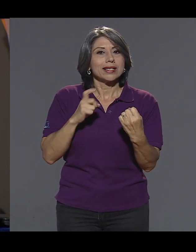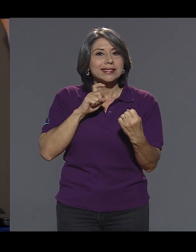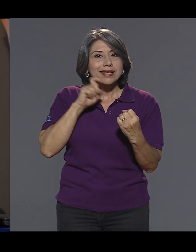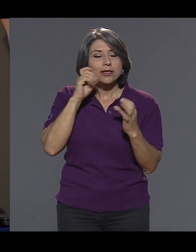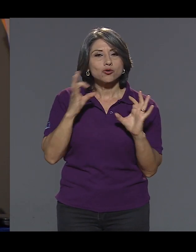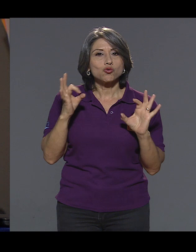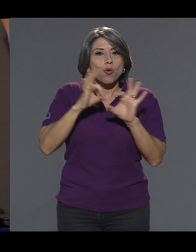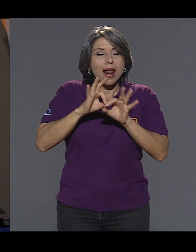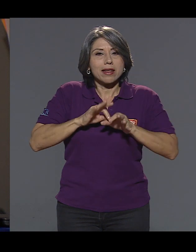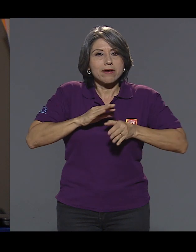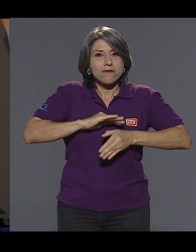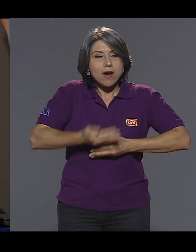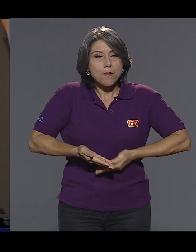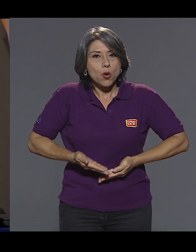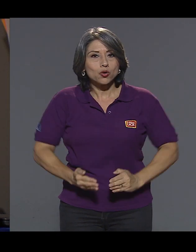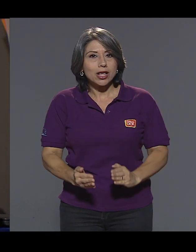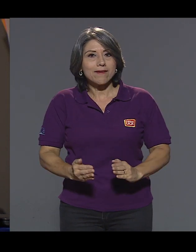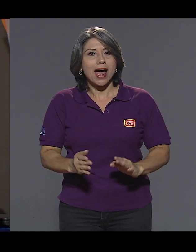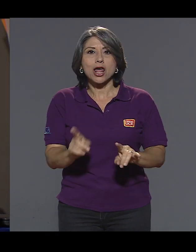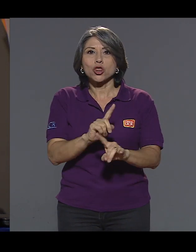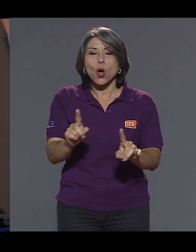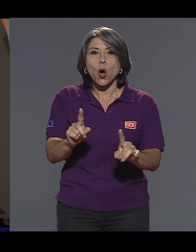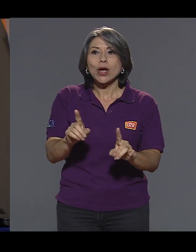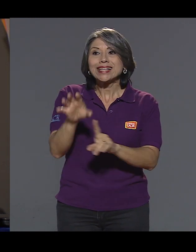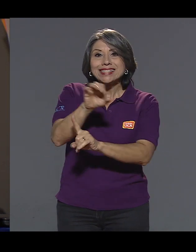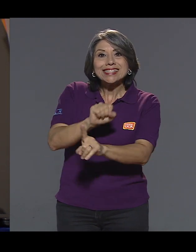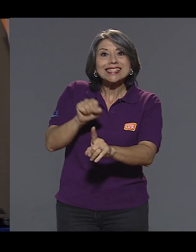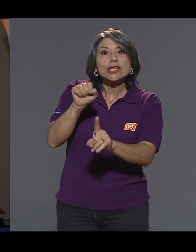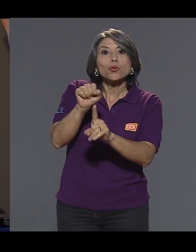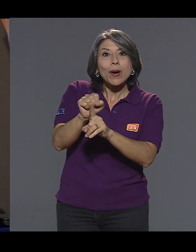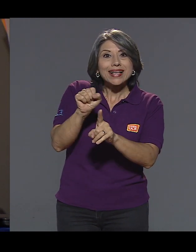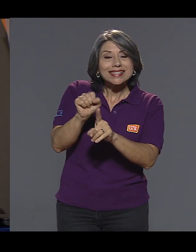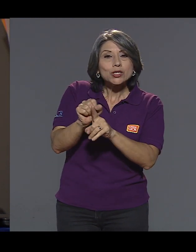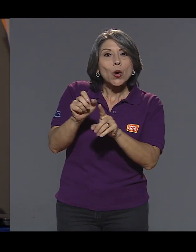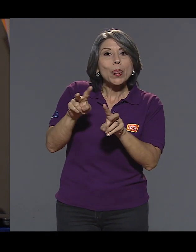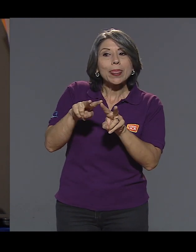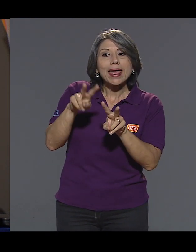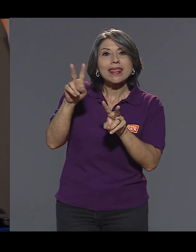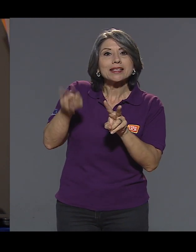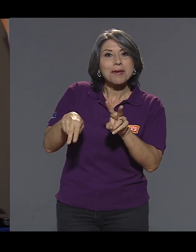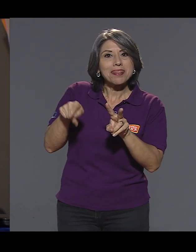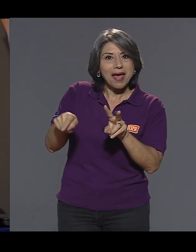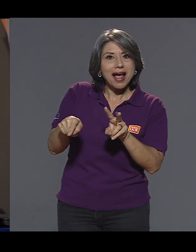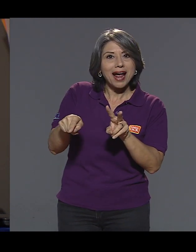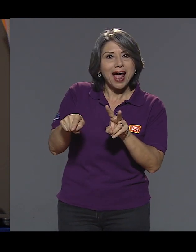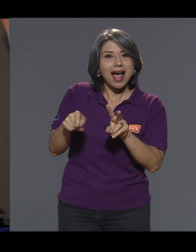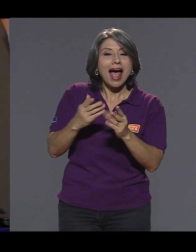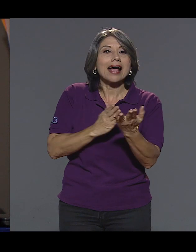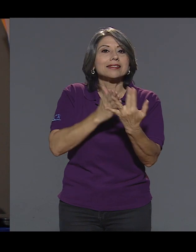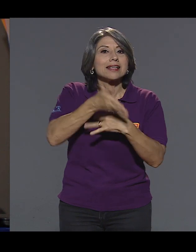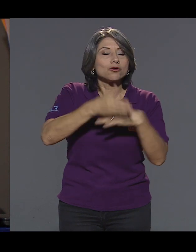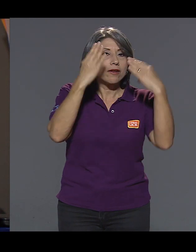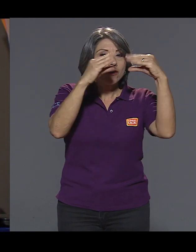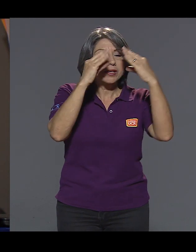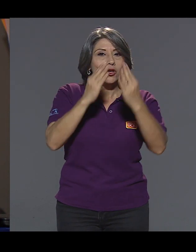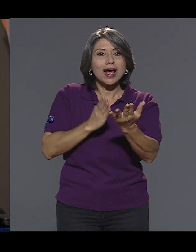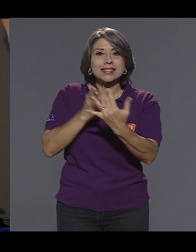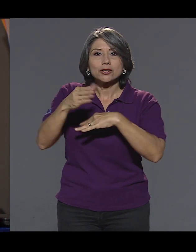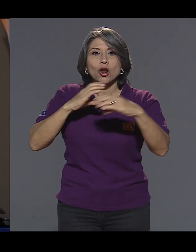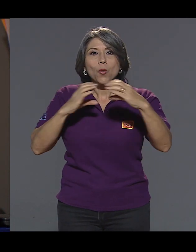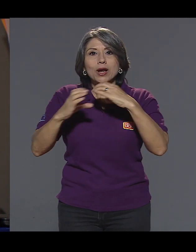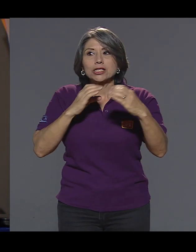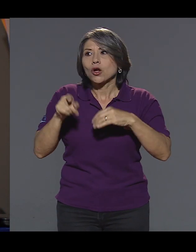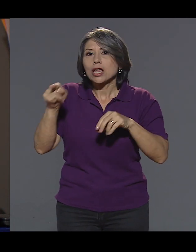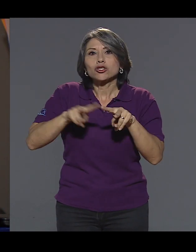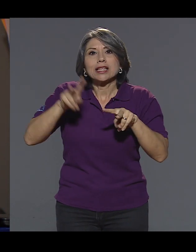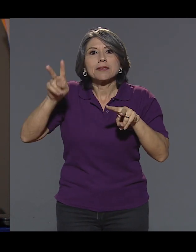sino la situación de desventaja que tienen en el acceso a la información y la comunicación en las campañas, por